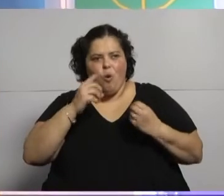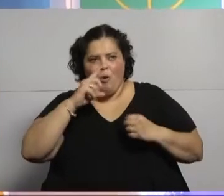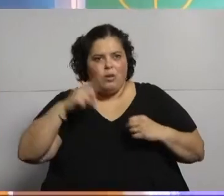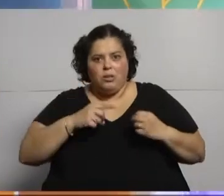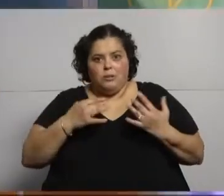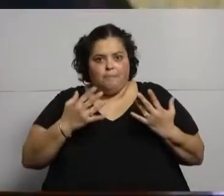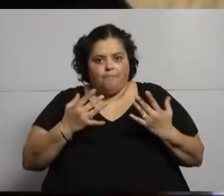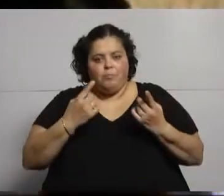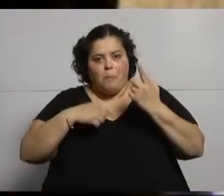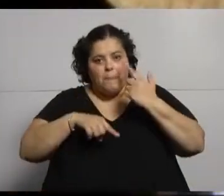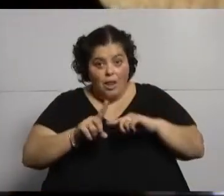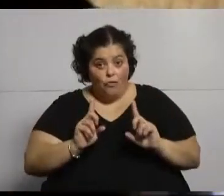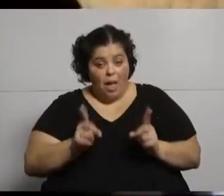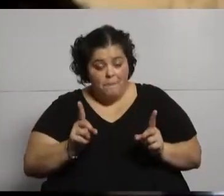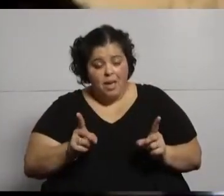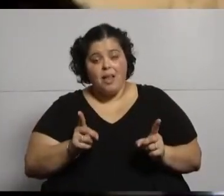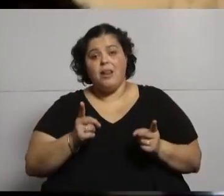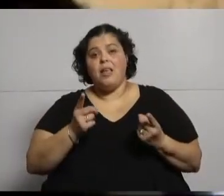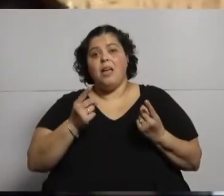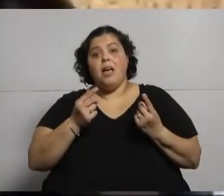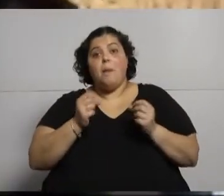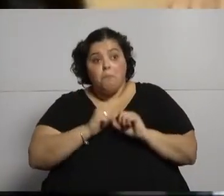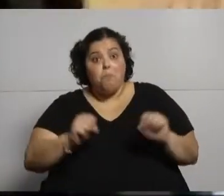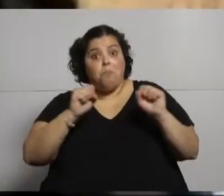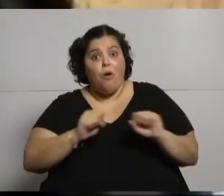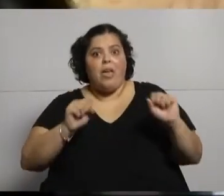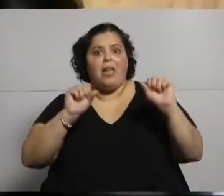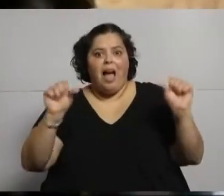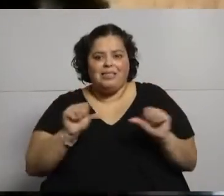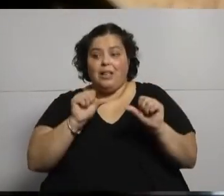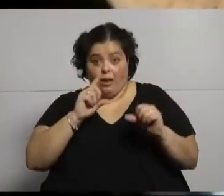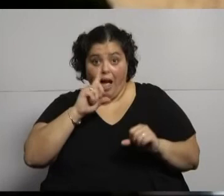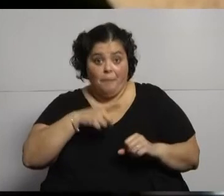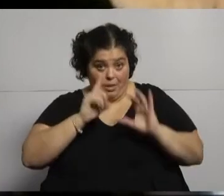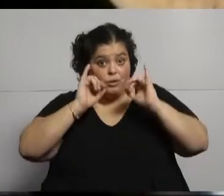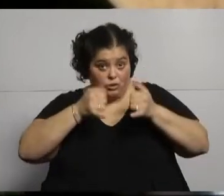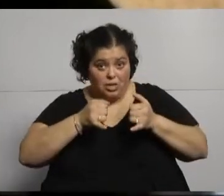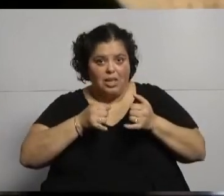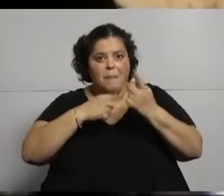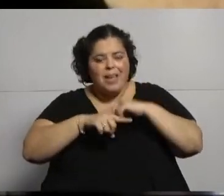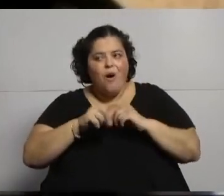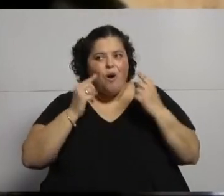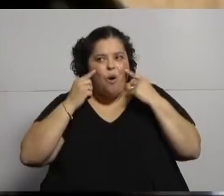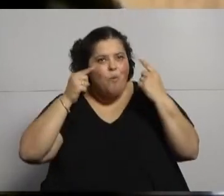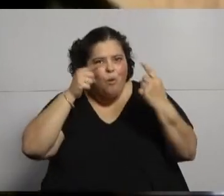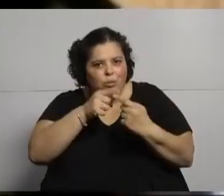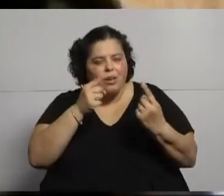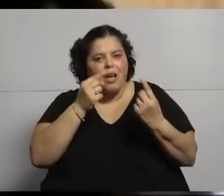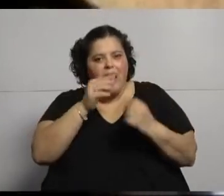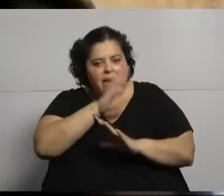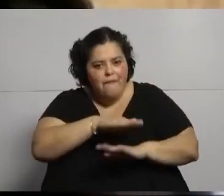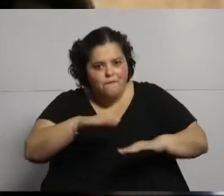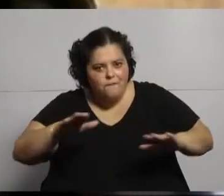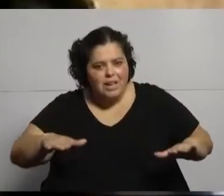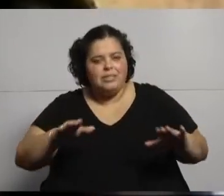ir pudiendo, de manera así acelerada, proyectar cuestiones que nos posibiliten que nuestras infancias, cuando tienen